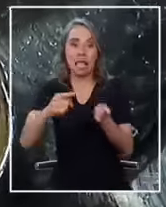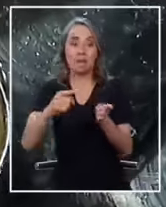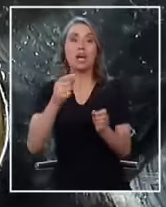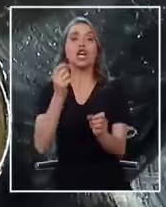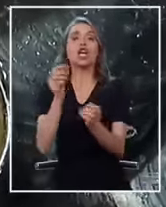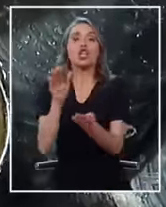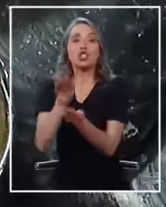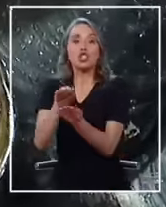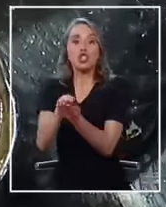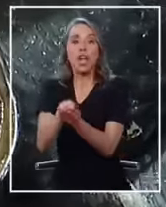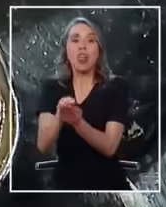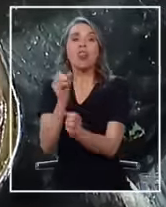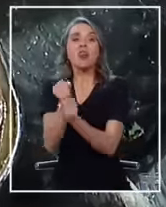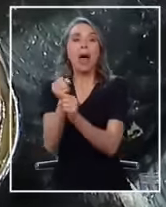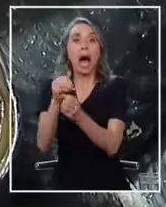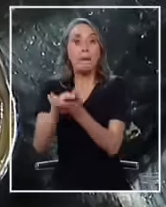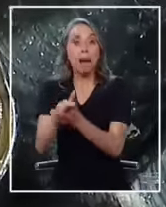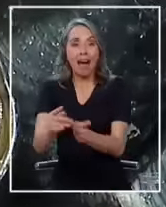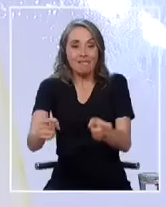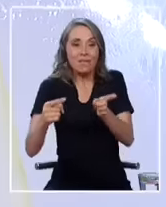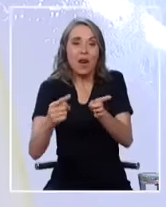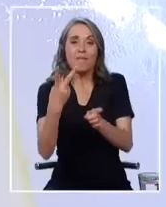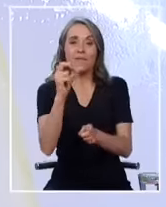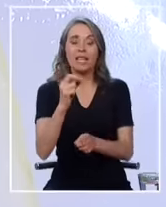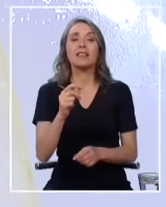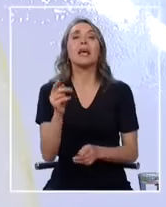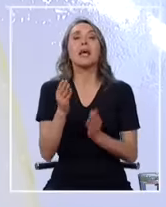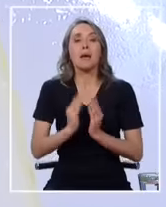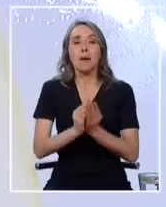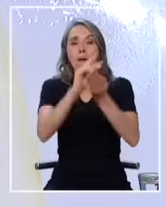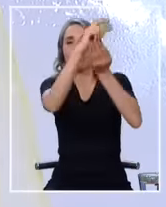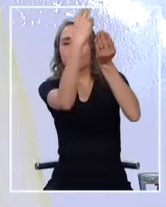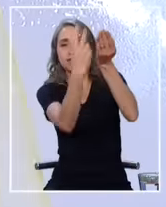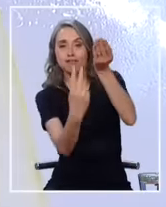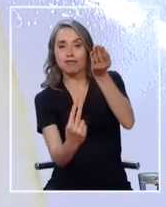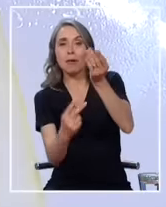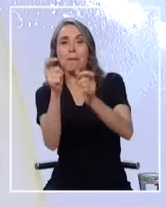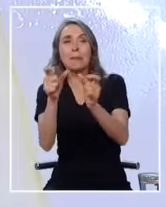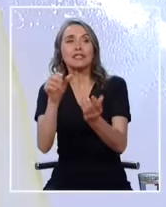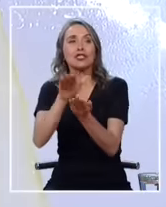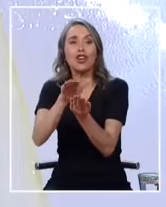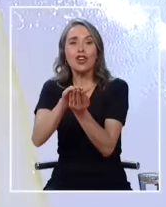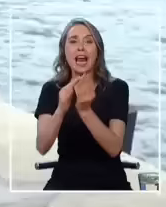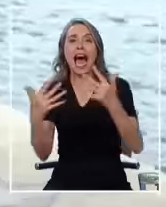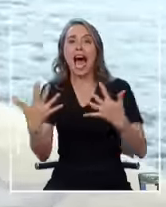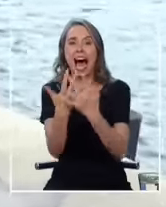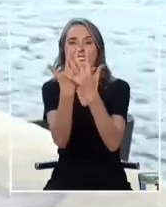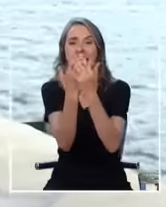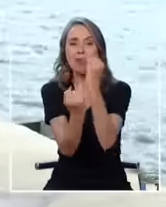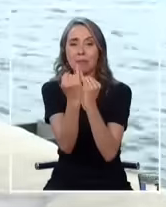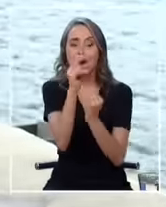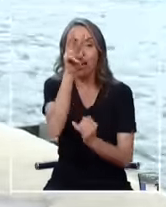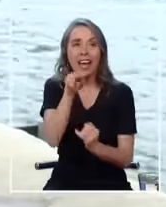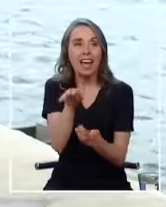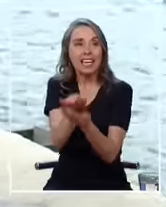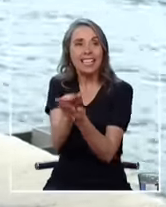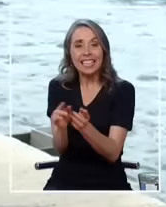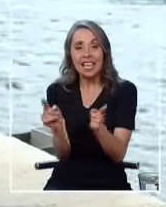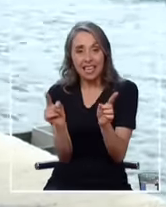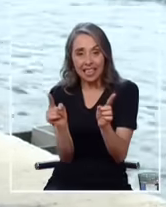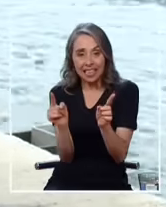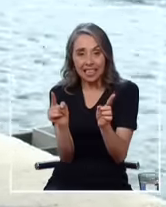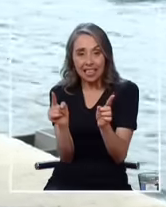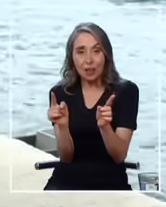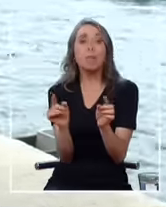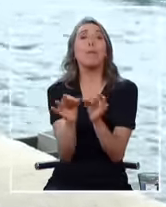choro zapato hasta 20. Pero para sorpresa de los pescadores y de la gente en redes sociales, el molusco que le mostramos en imágenes mide nada